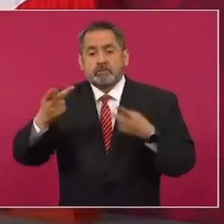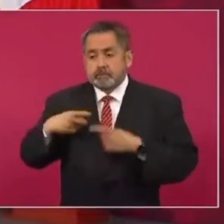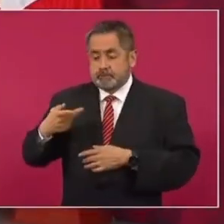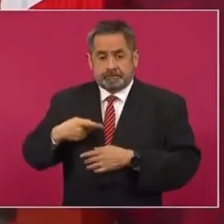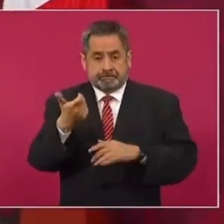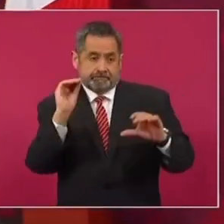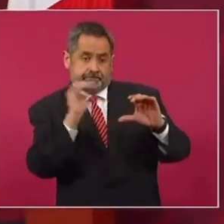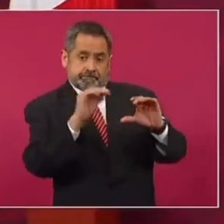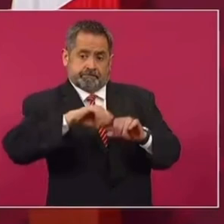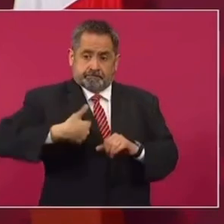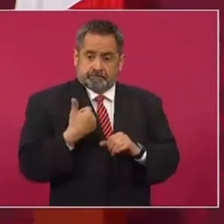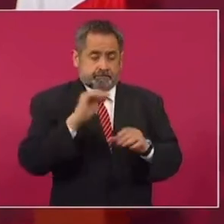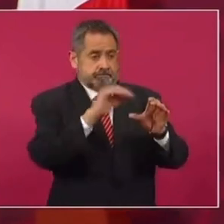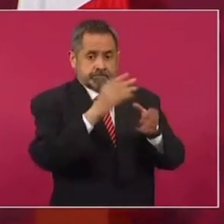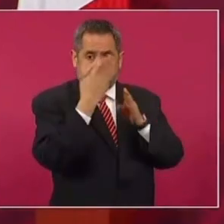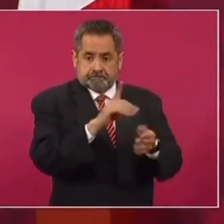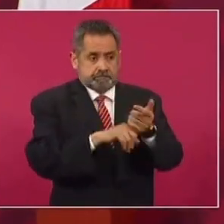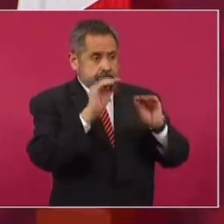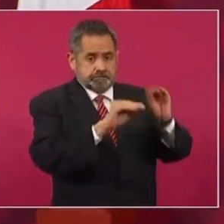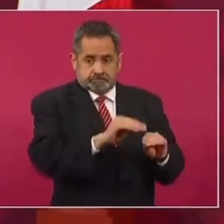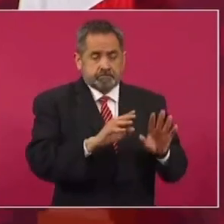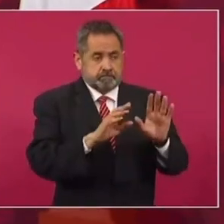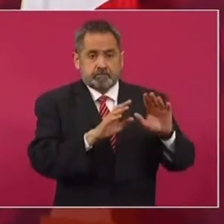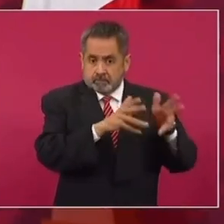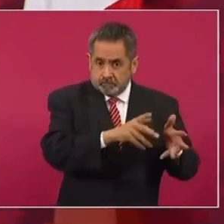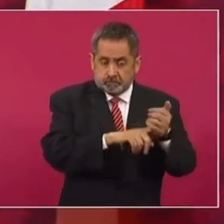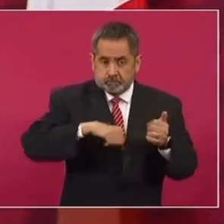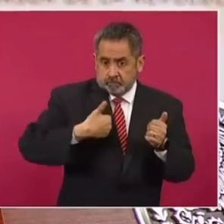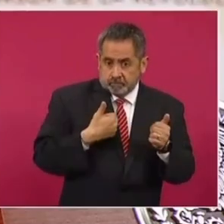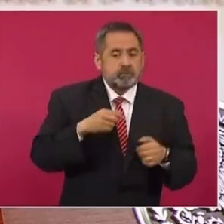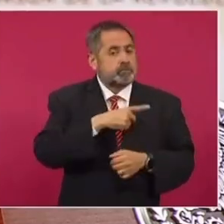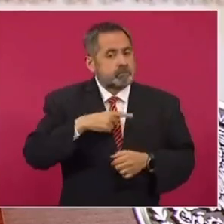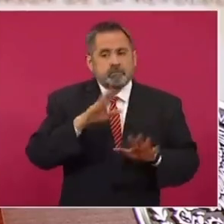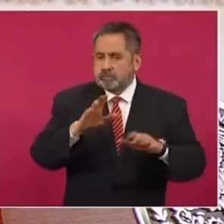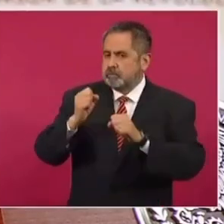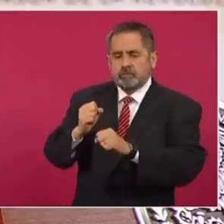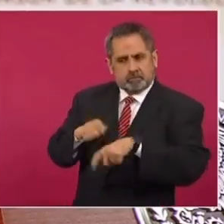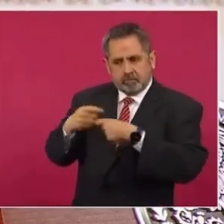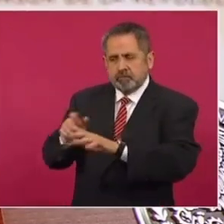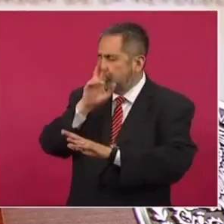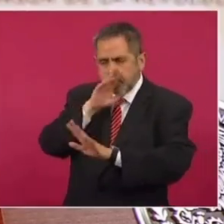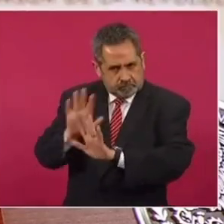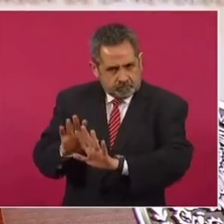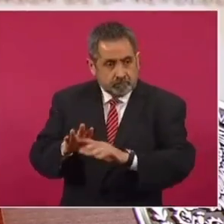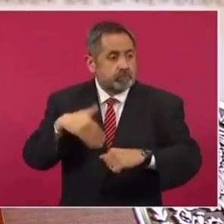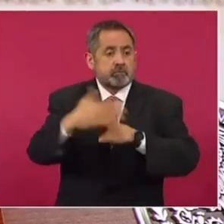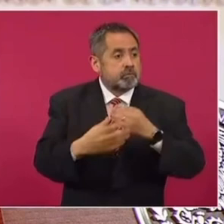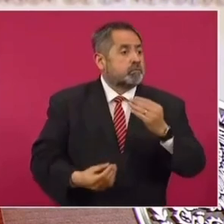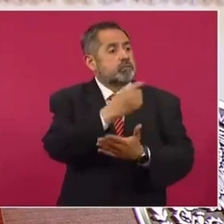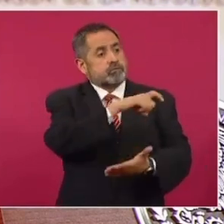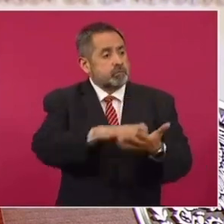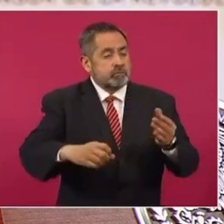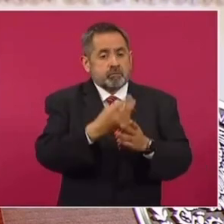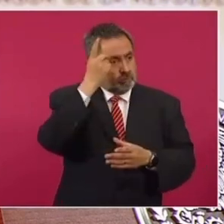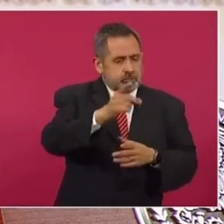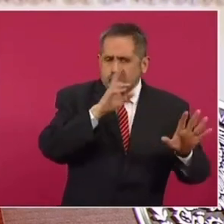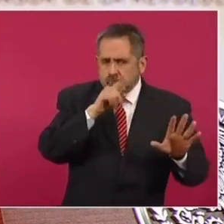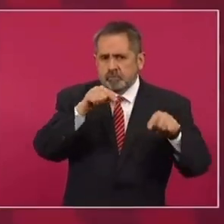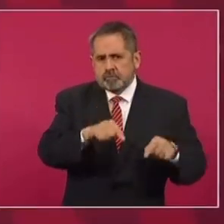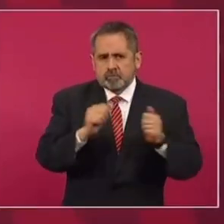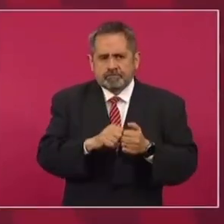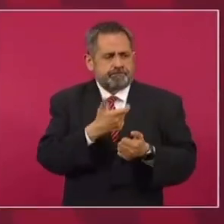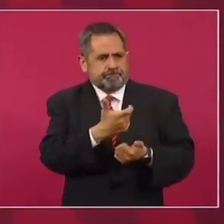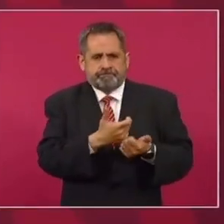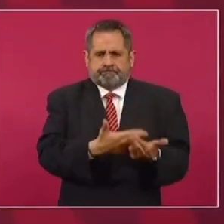sus cuentas en este banco, deben de recibir la garantía de que quienes se queden con el banco sean gentes